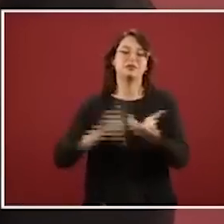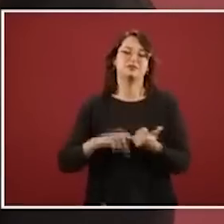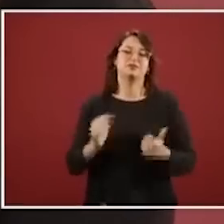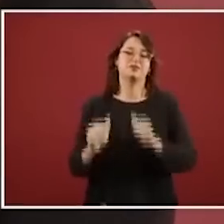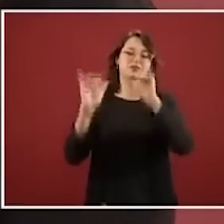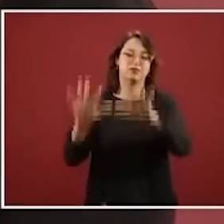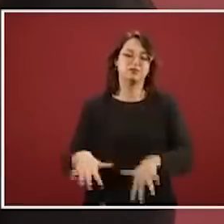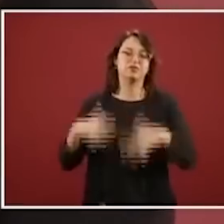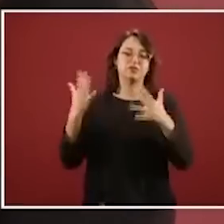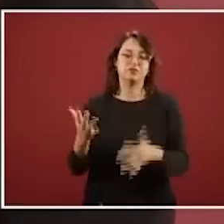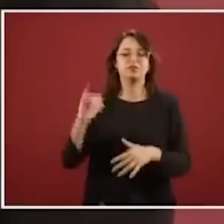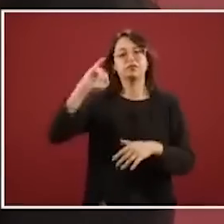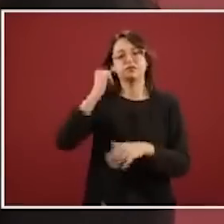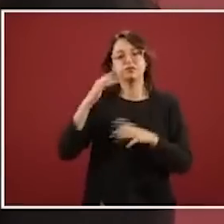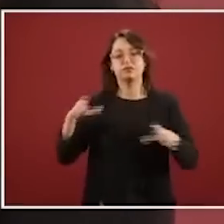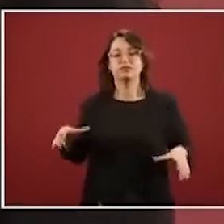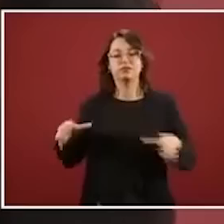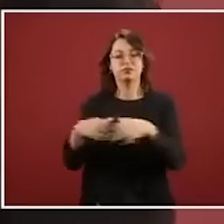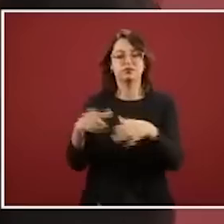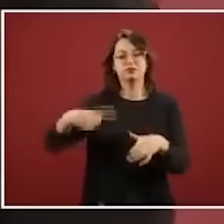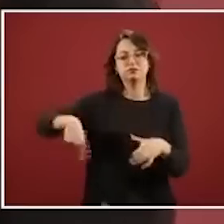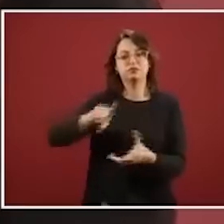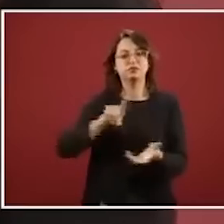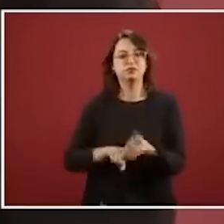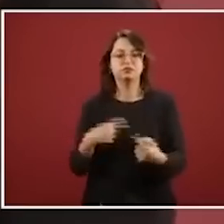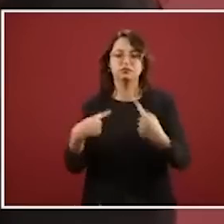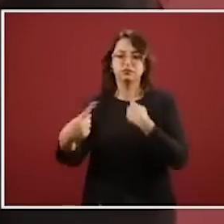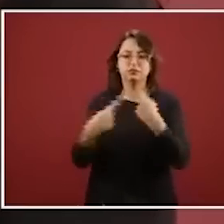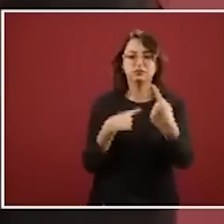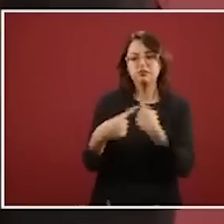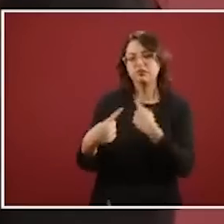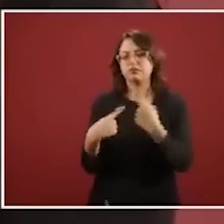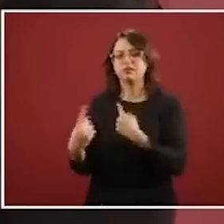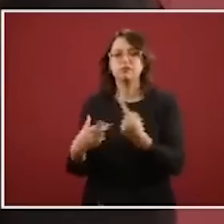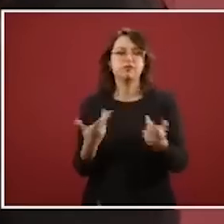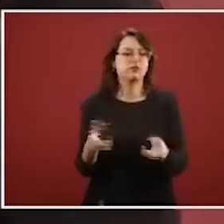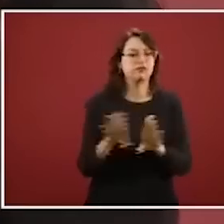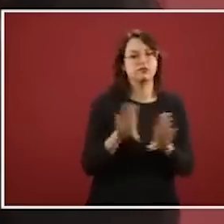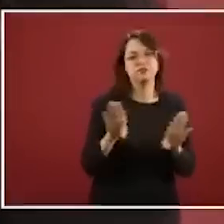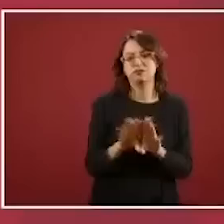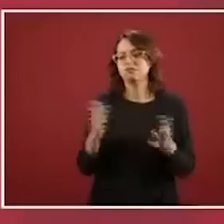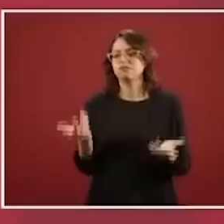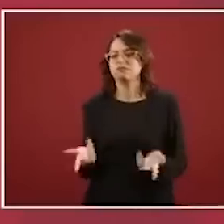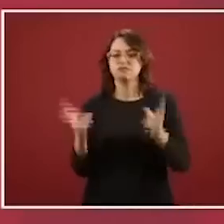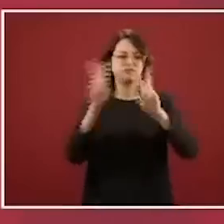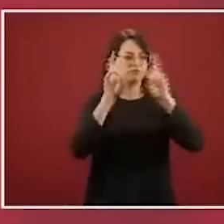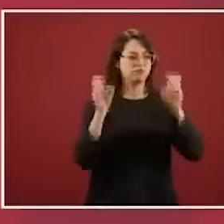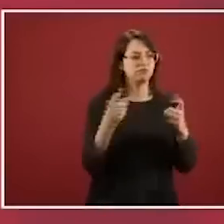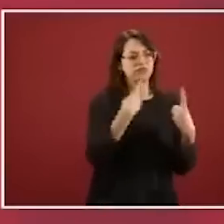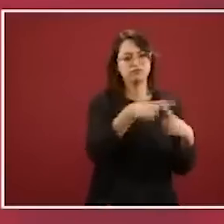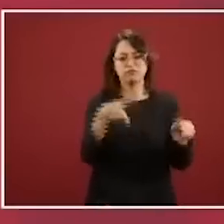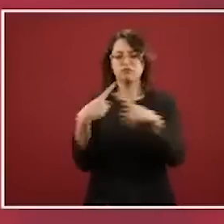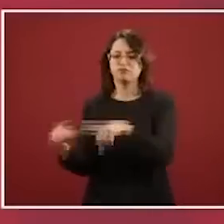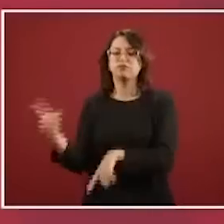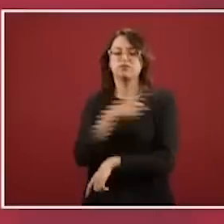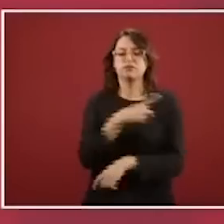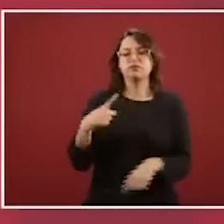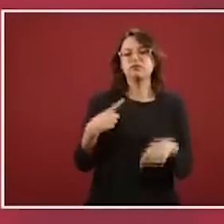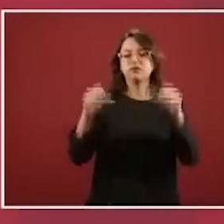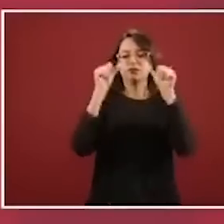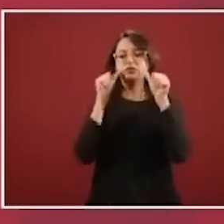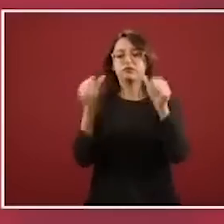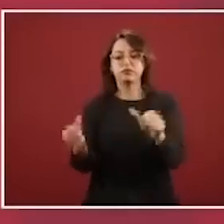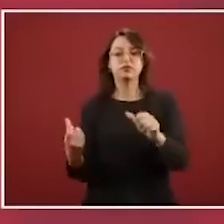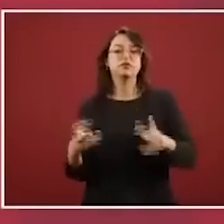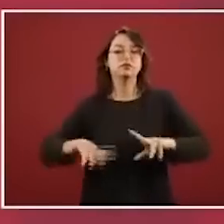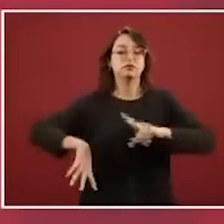de indígenas, en donde establecieron una serie de temáticas que se tienen que considerar y que forman